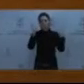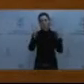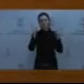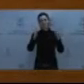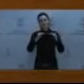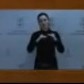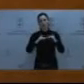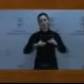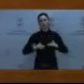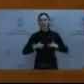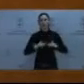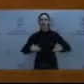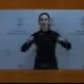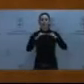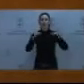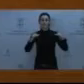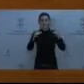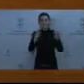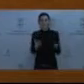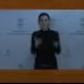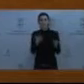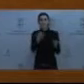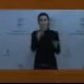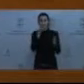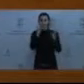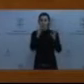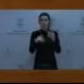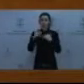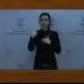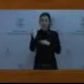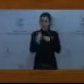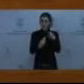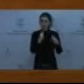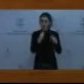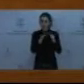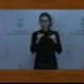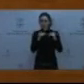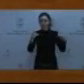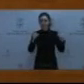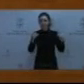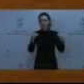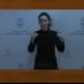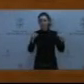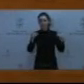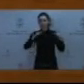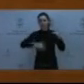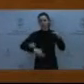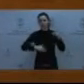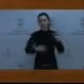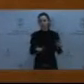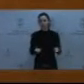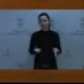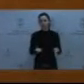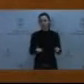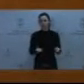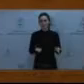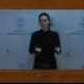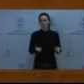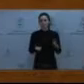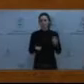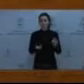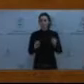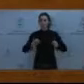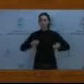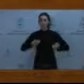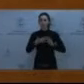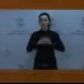nos remitimos a los hechos, esa equiparación es absolutamente inexistente. Podemos comenzar